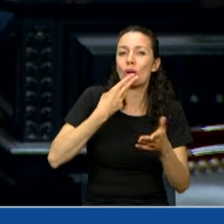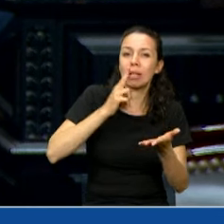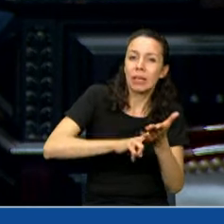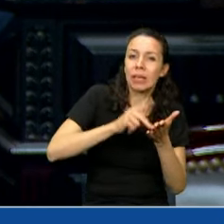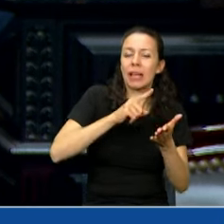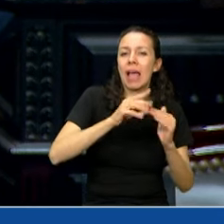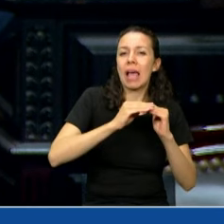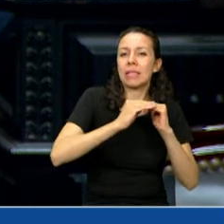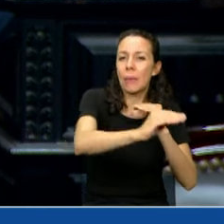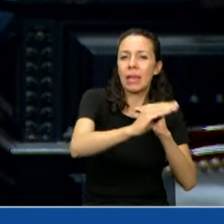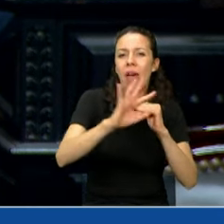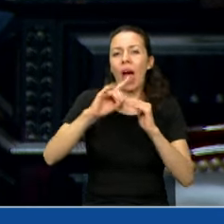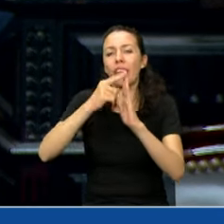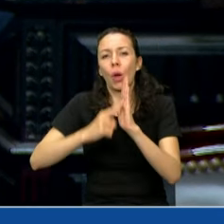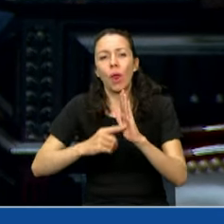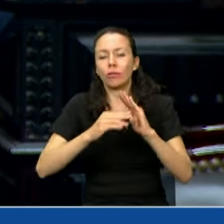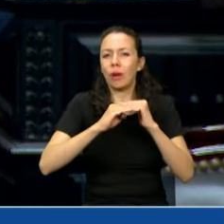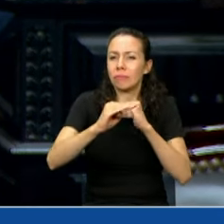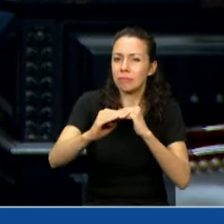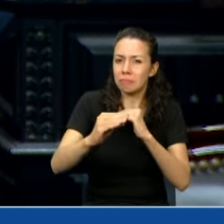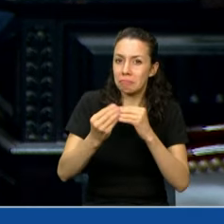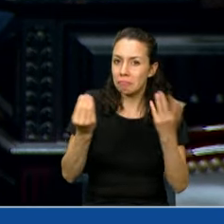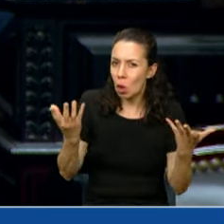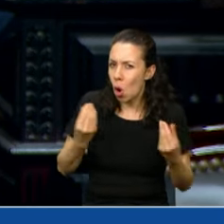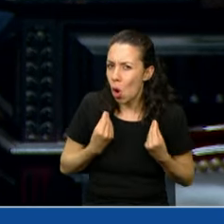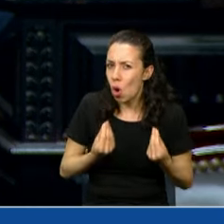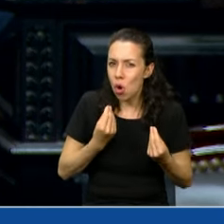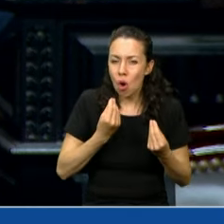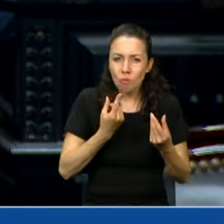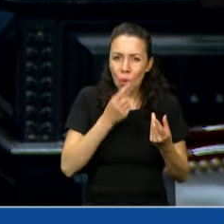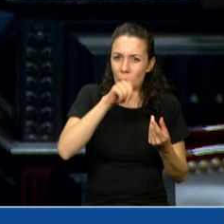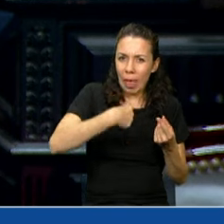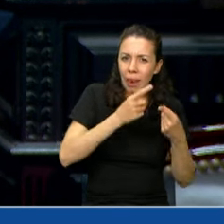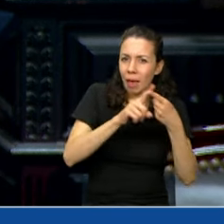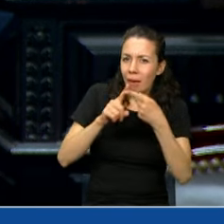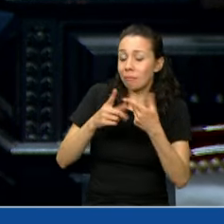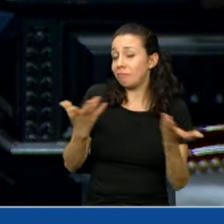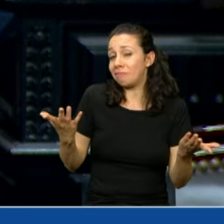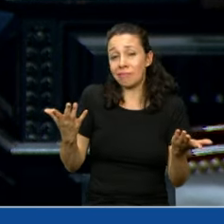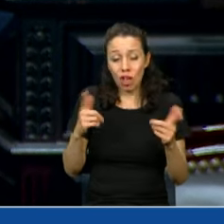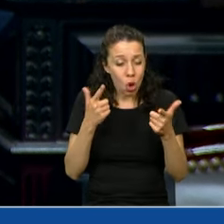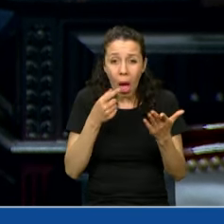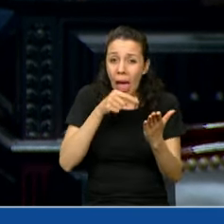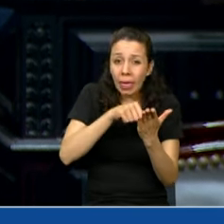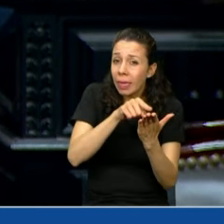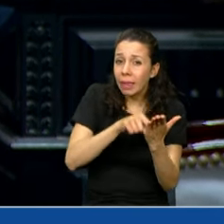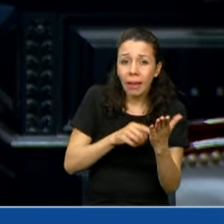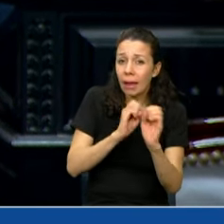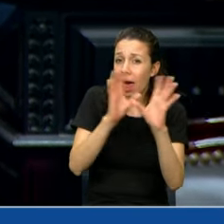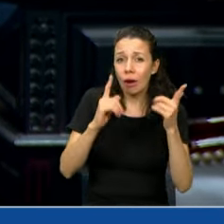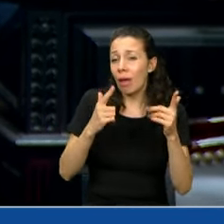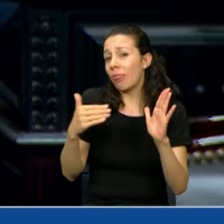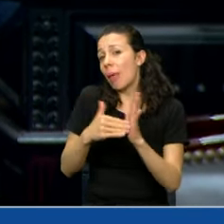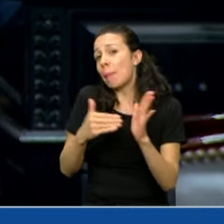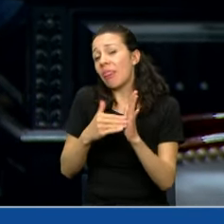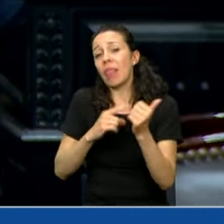regulatoria ninguno al criterio que le p al ejecutivo vemos quién entra y quién sale